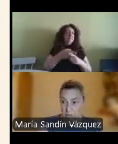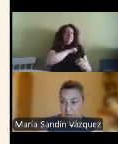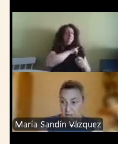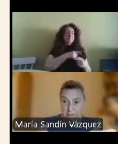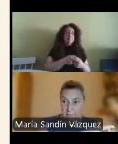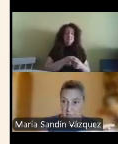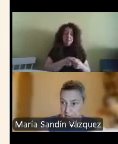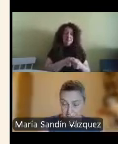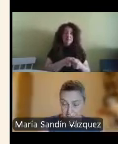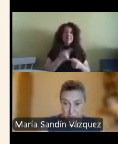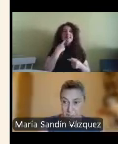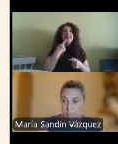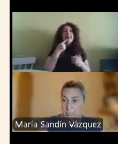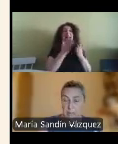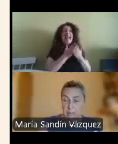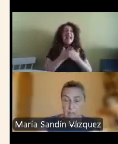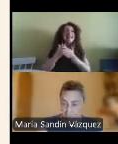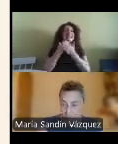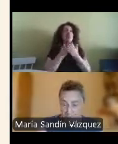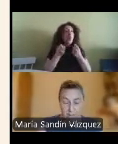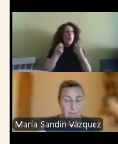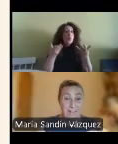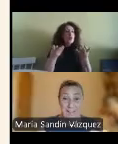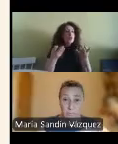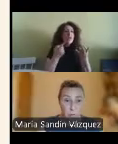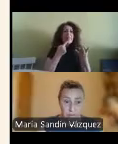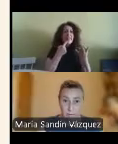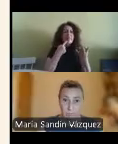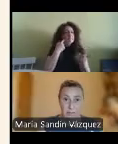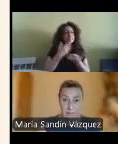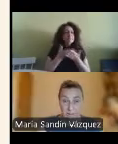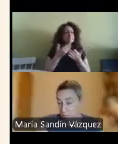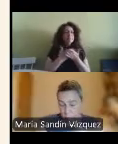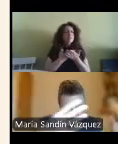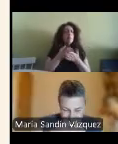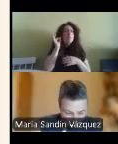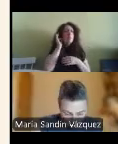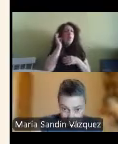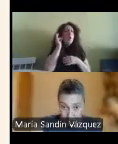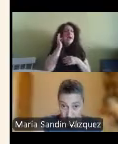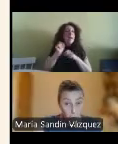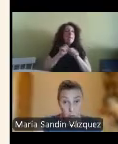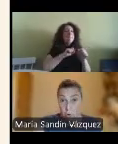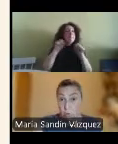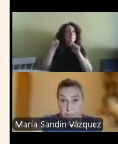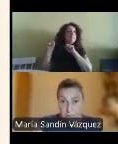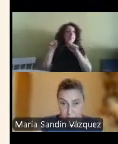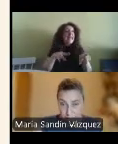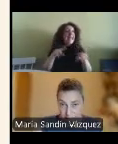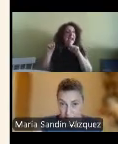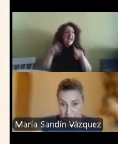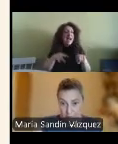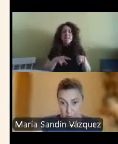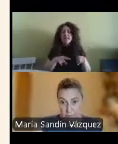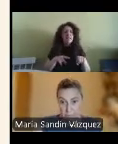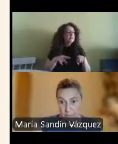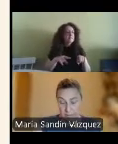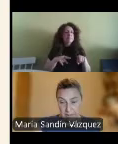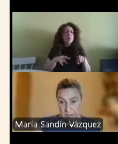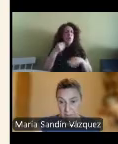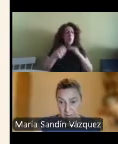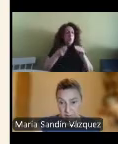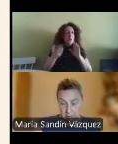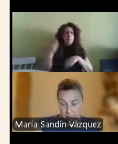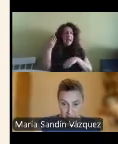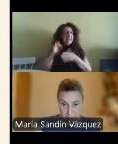miles de estudios que ya se sabe, hay muchísima evidencia que dice que las mujeres migrantes, bueno, en general los migrantes no utilizan más los